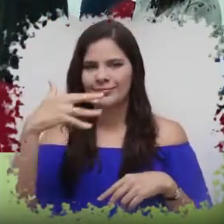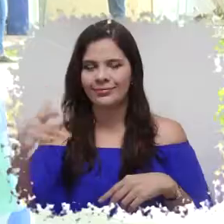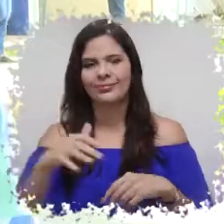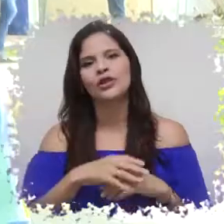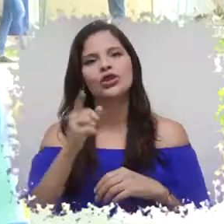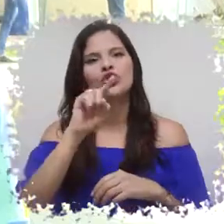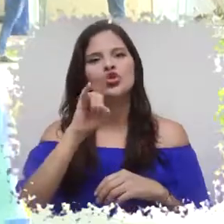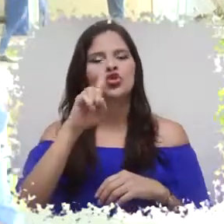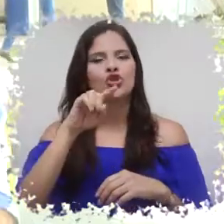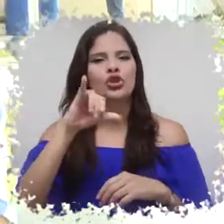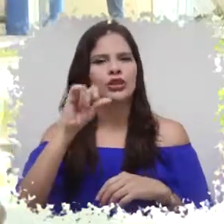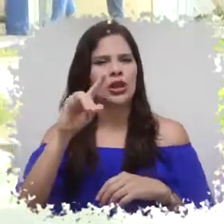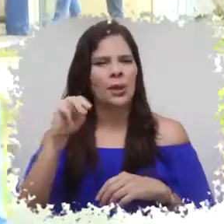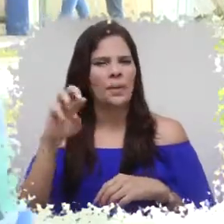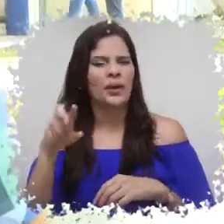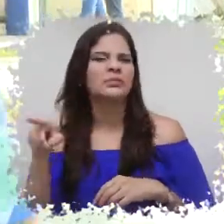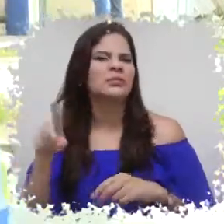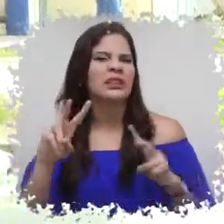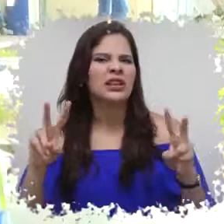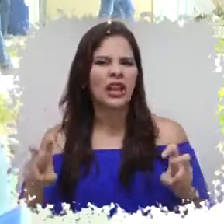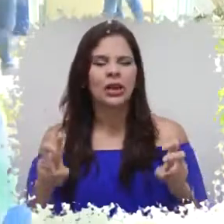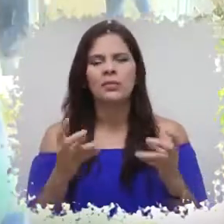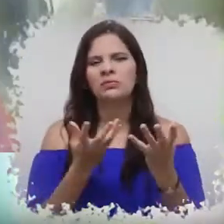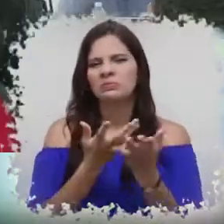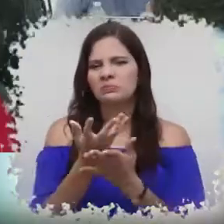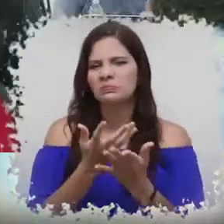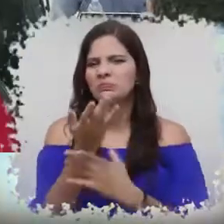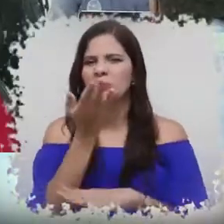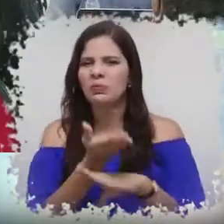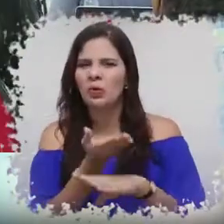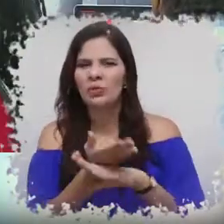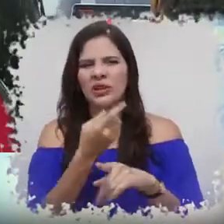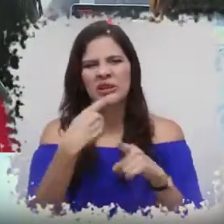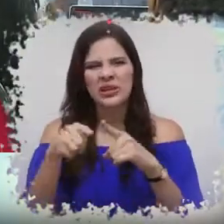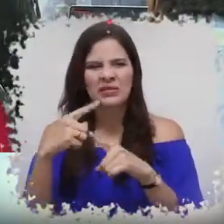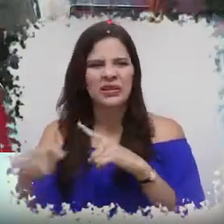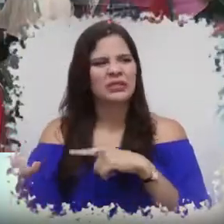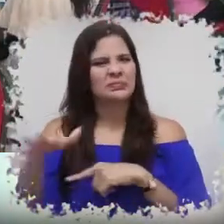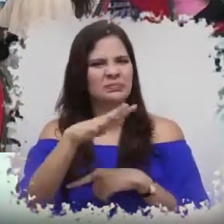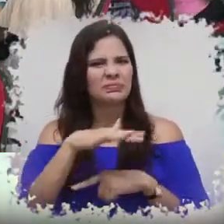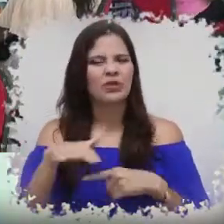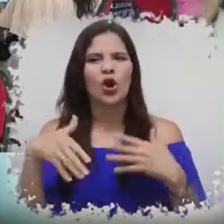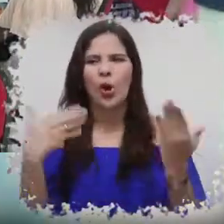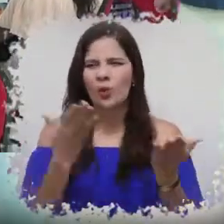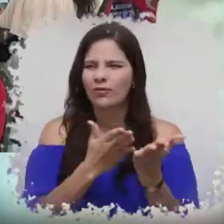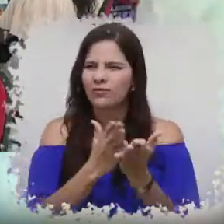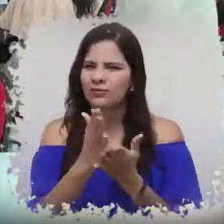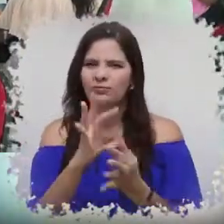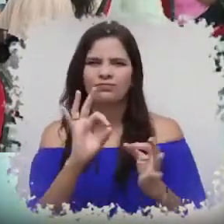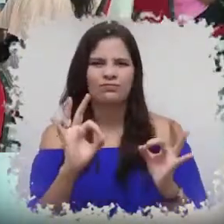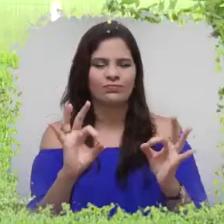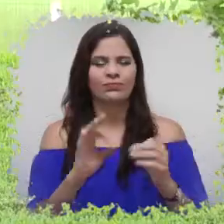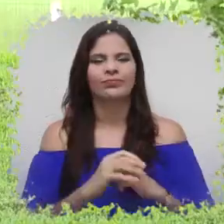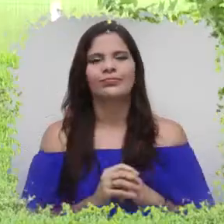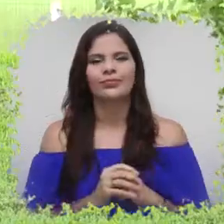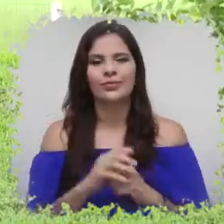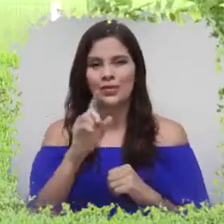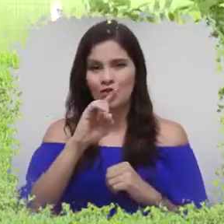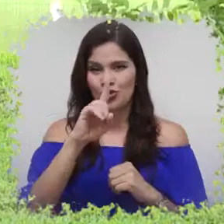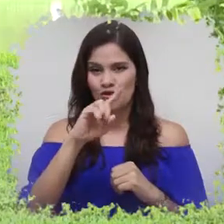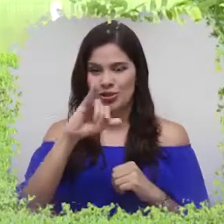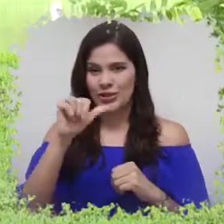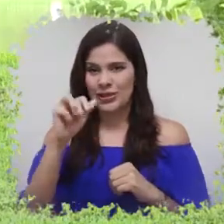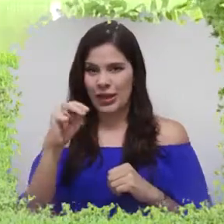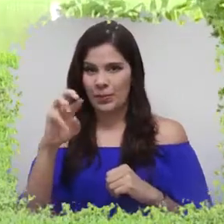Marta. SUS Jam es un espacio en el que se experimentan y proponen nuevas visiones del territorio frente a la sostenibilidad. El SUS Jam